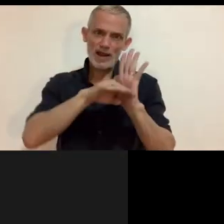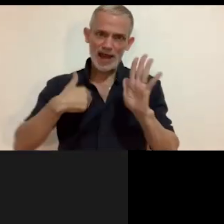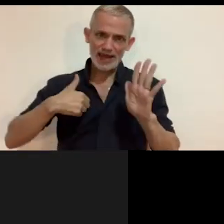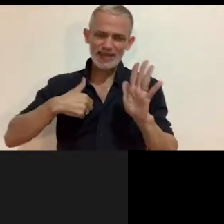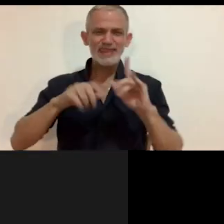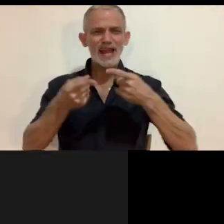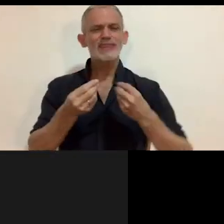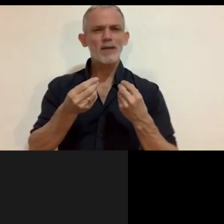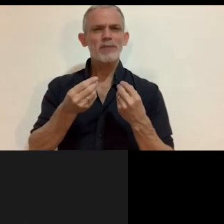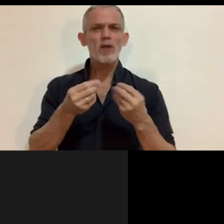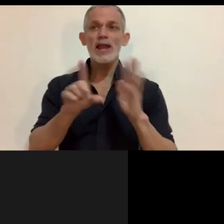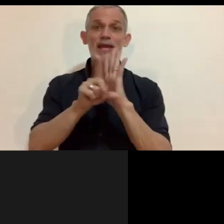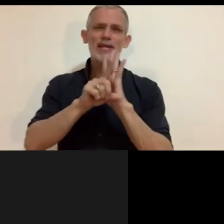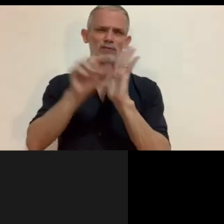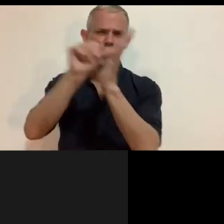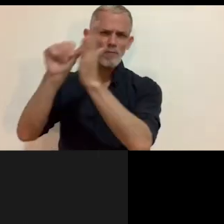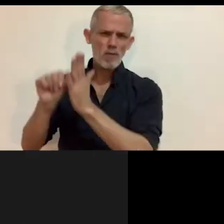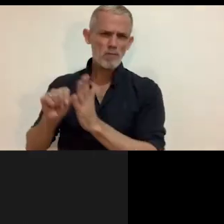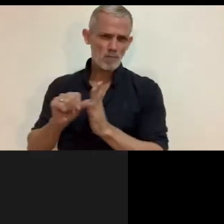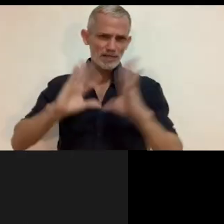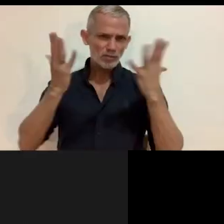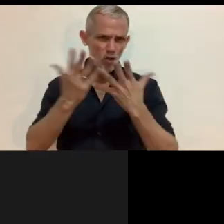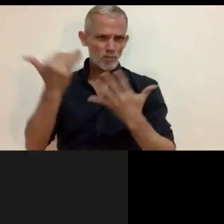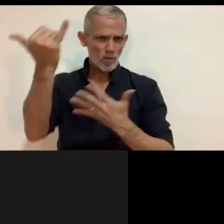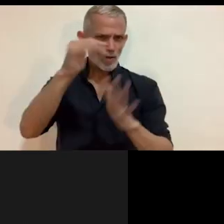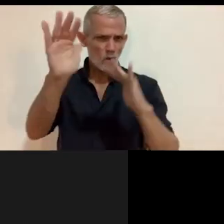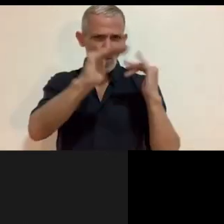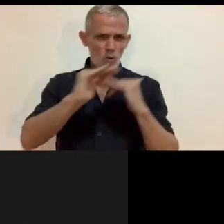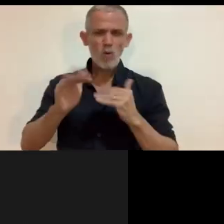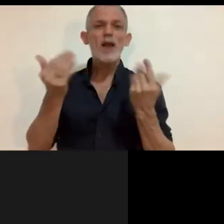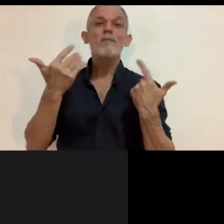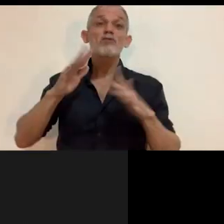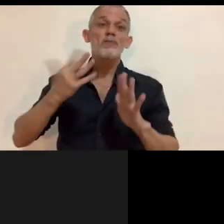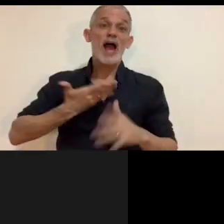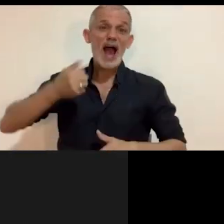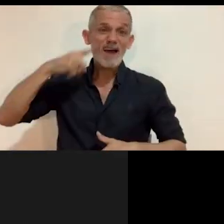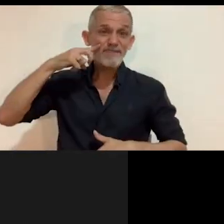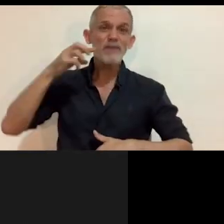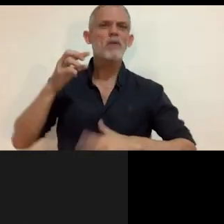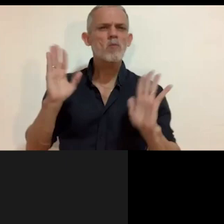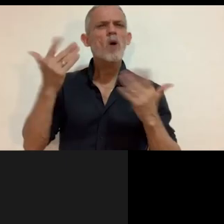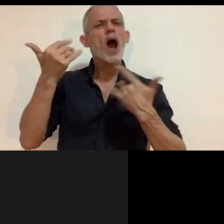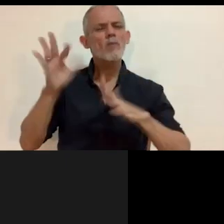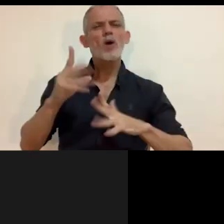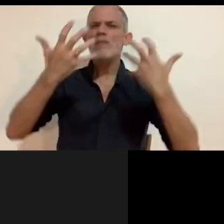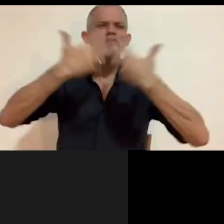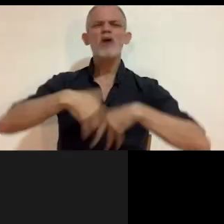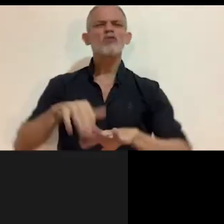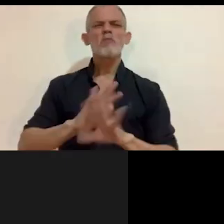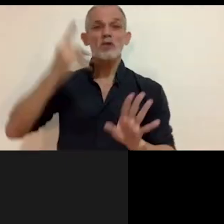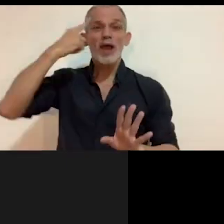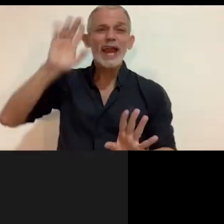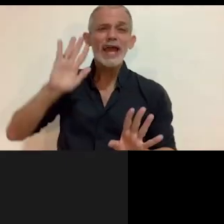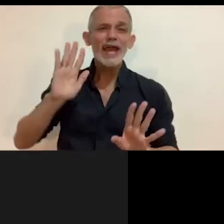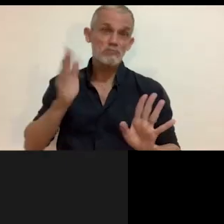de países, es la posibilidad del fisco de aplicar la determinación de oficio sobre base presunta, siempre de carácter